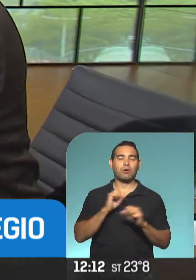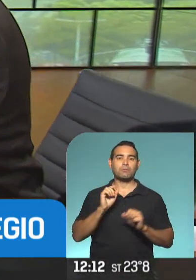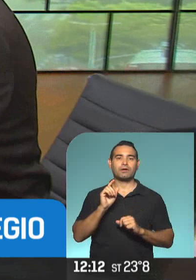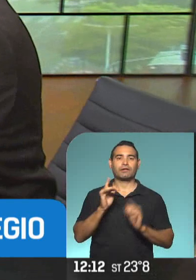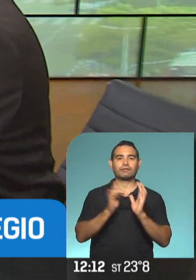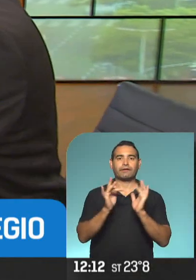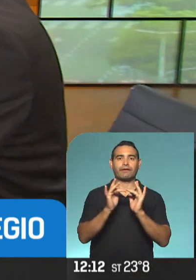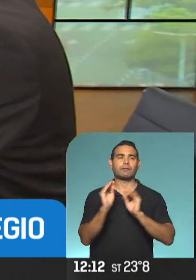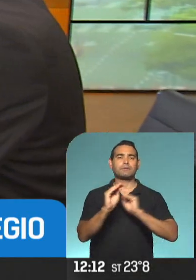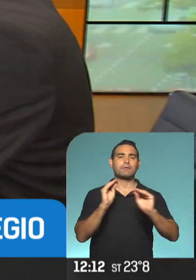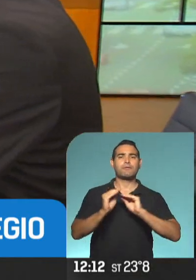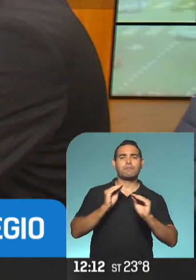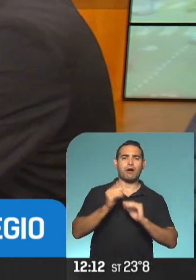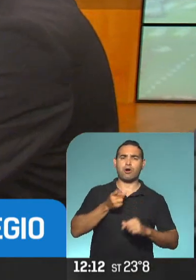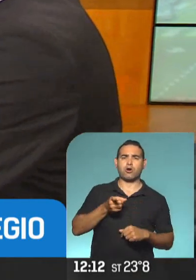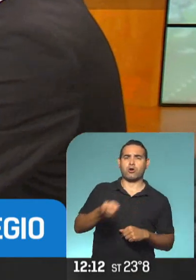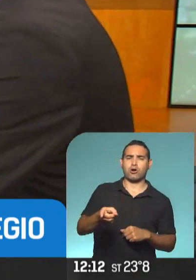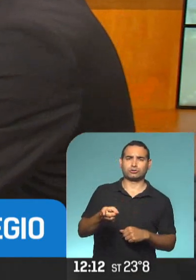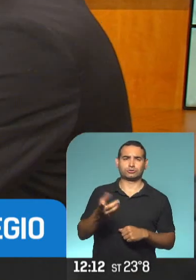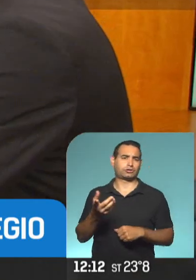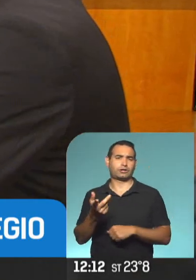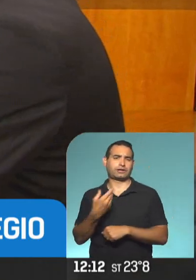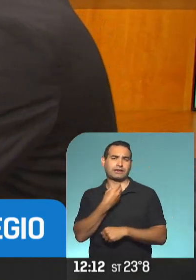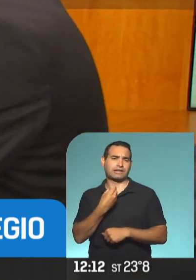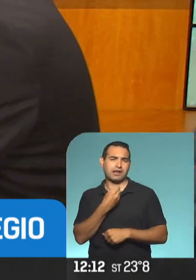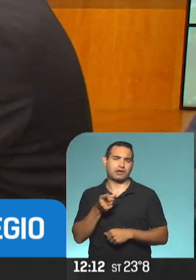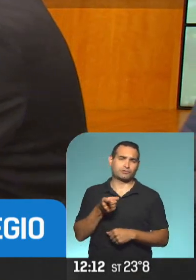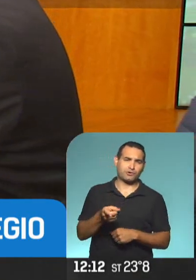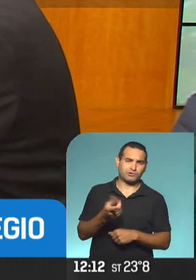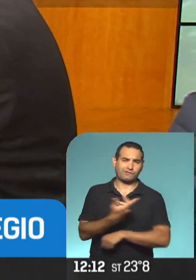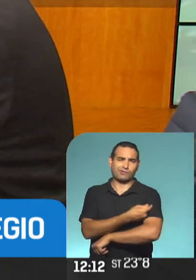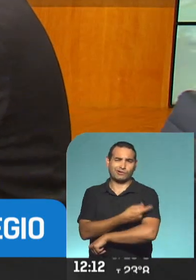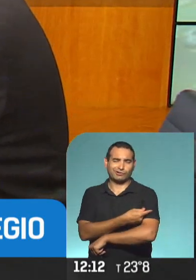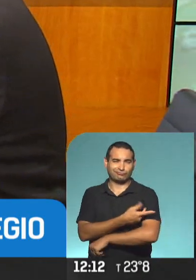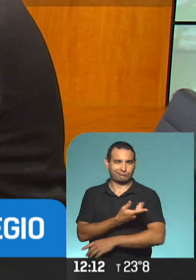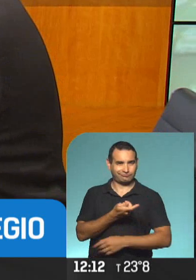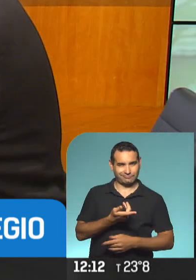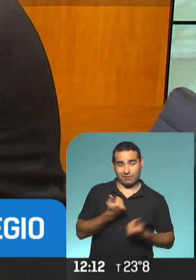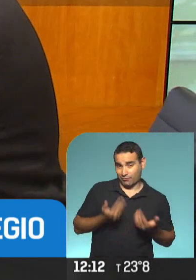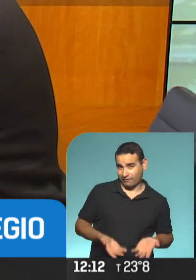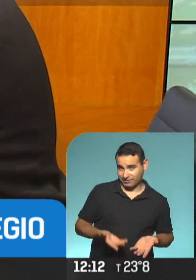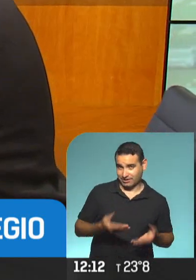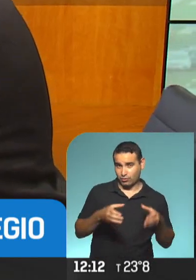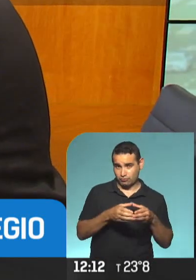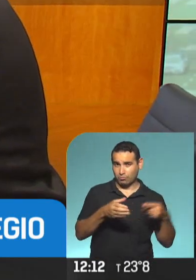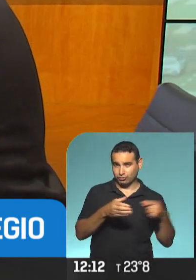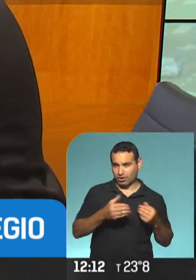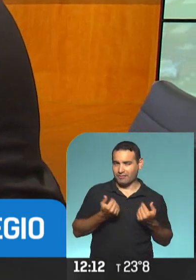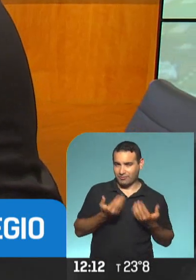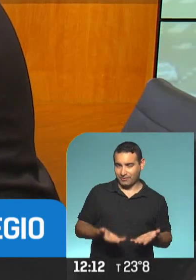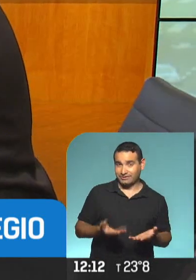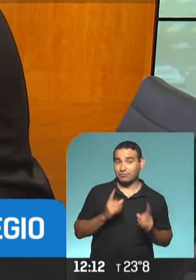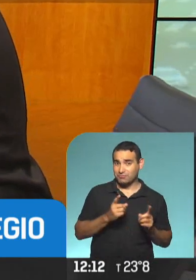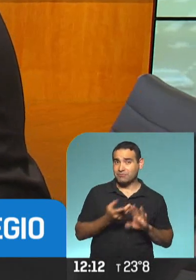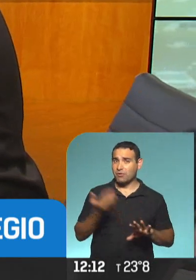sociales condenando esta situación que todos condenamos. Digo, saca provecho, porque es la misma oposición que en su